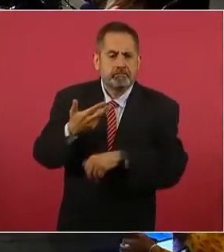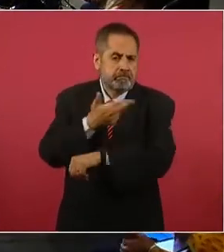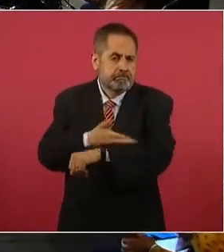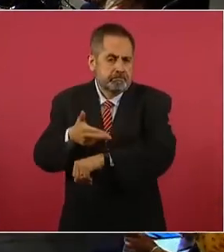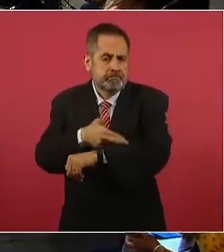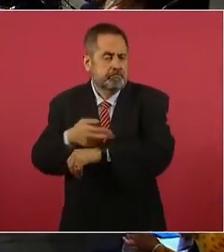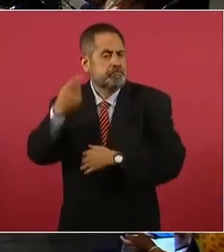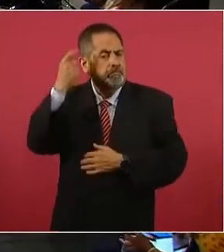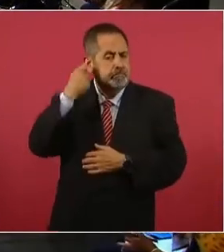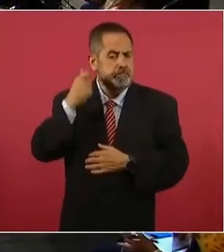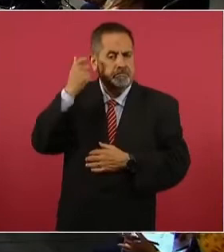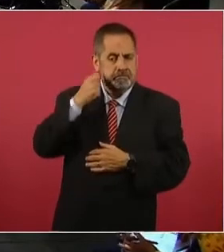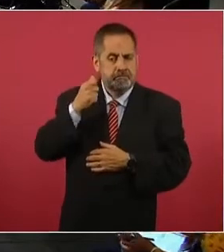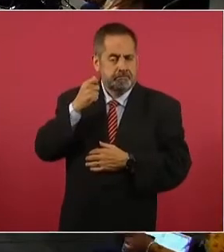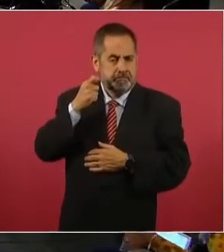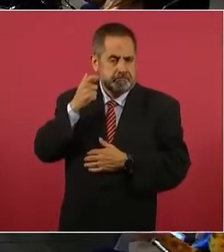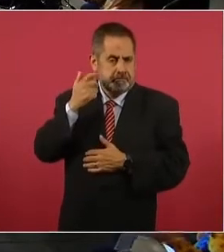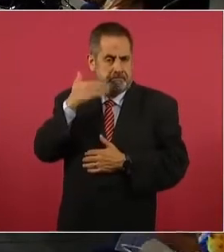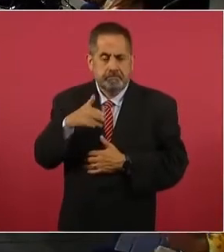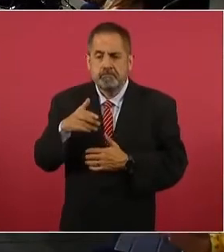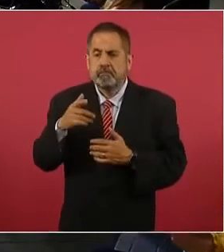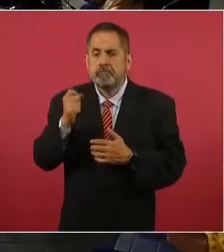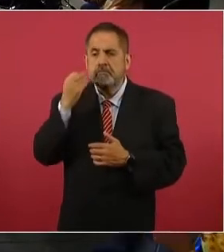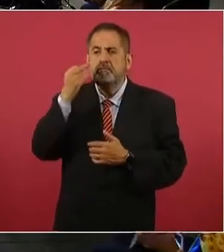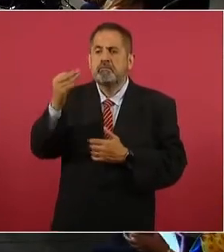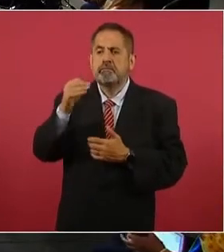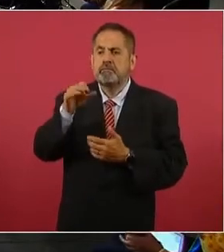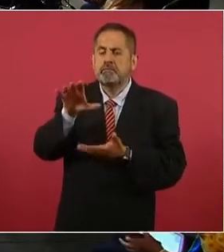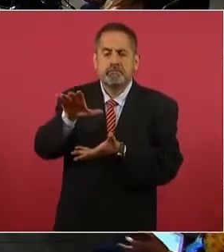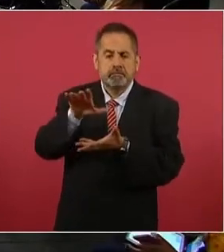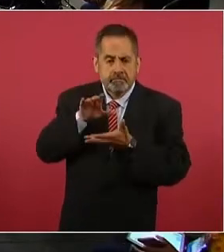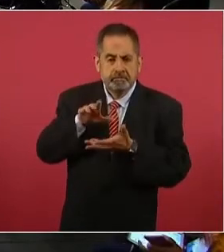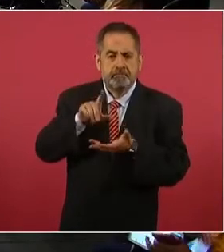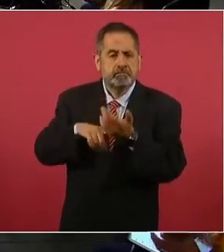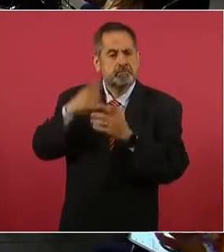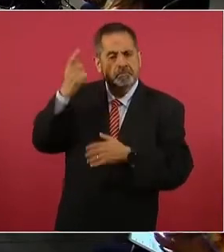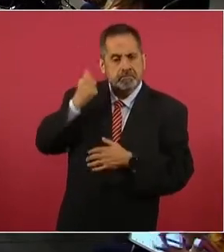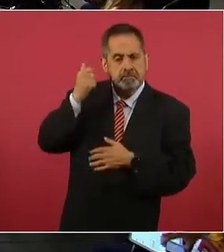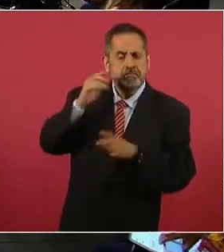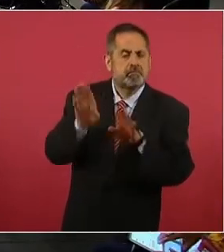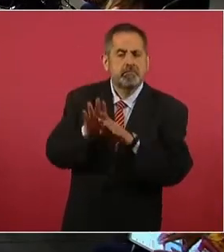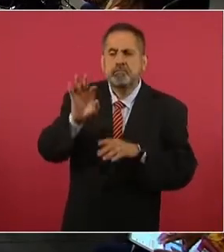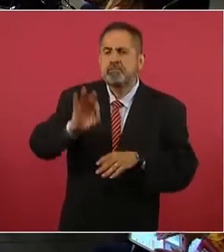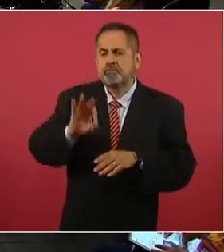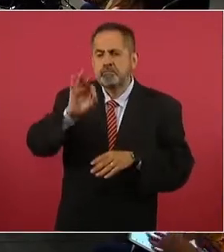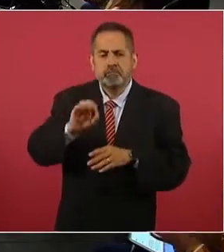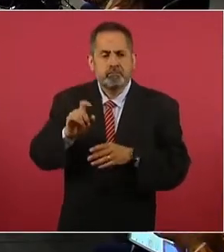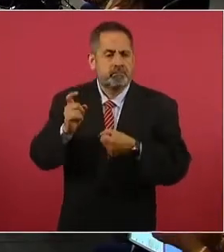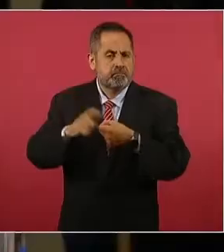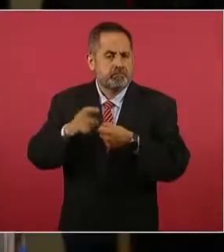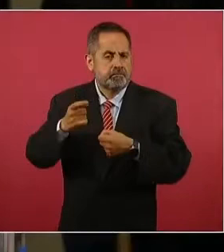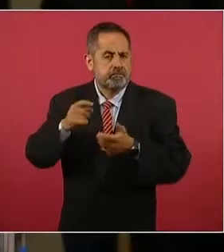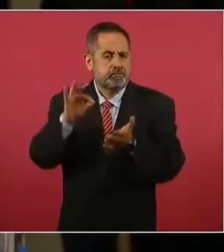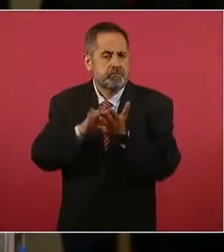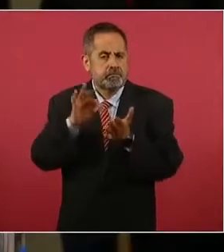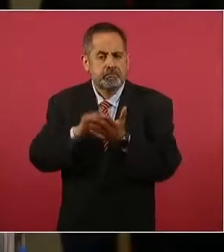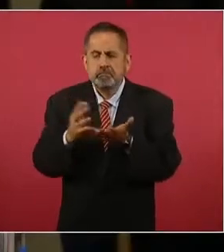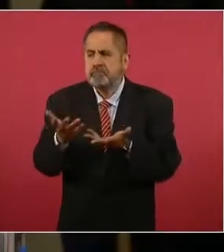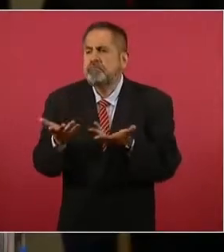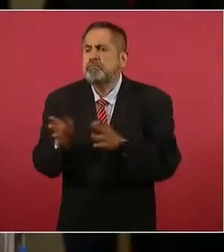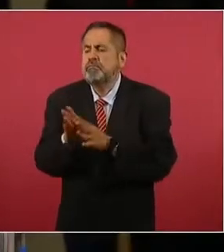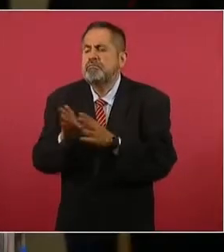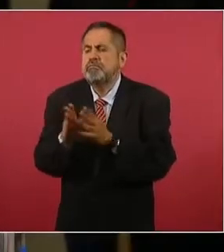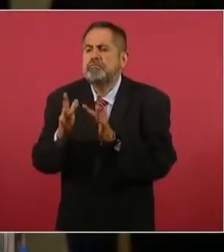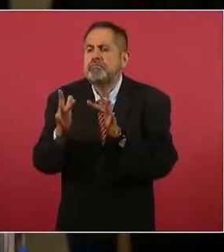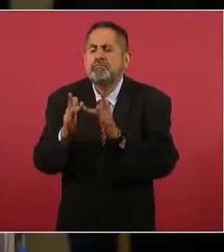estas circunstancias, para ver cuánto nos toca, cuánto vamos cotizando, qué es lo que hay que hacer, a quién hay que